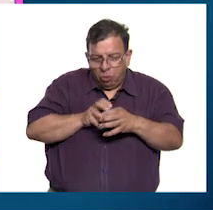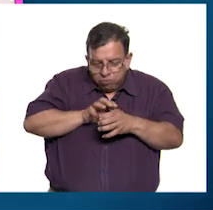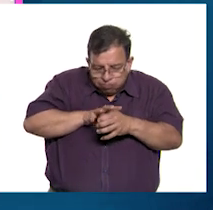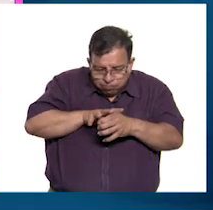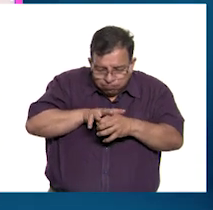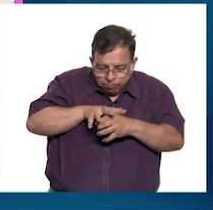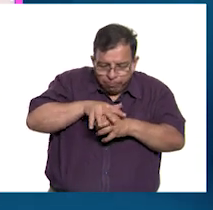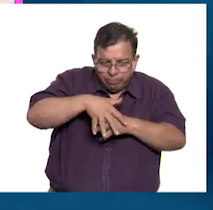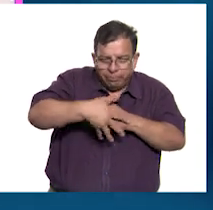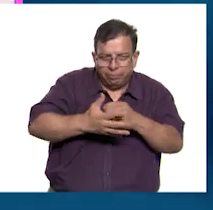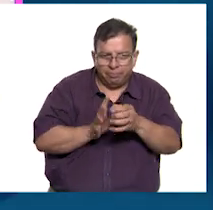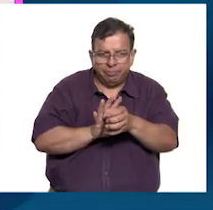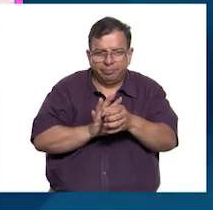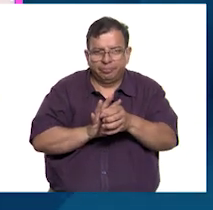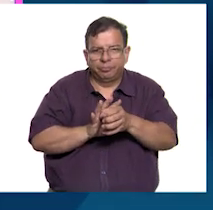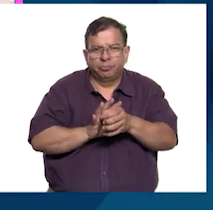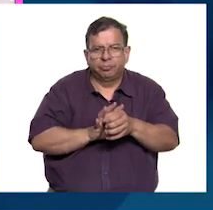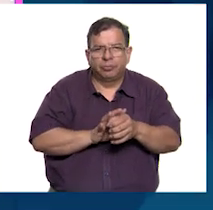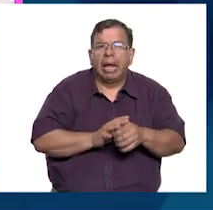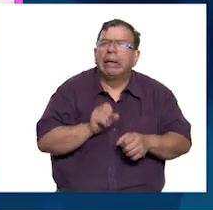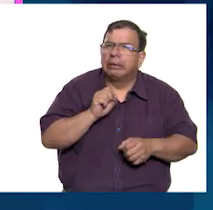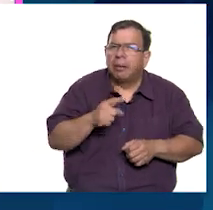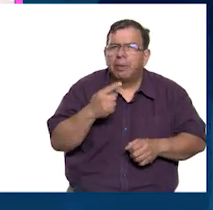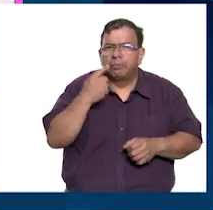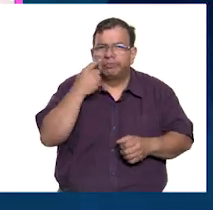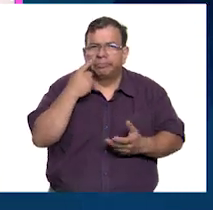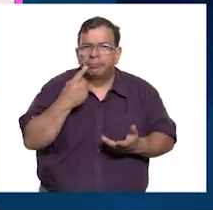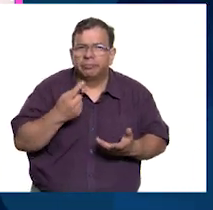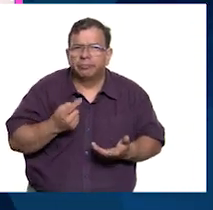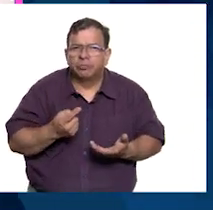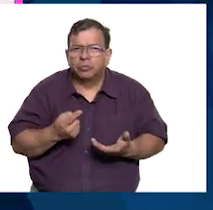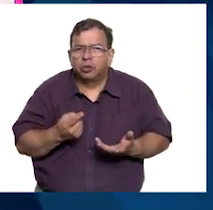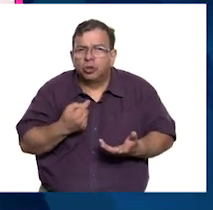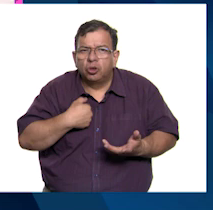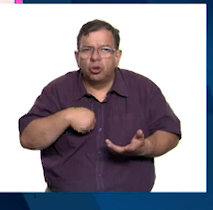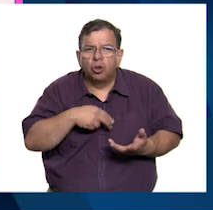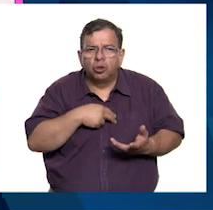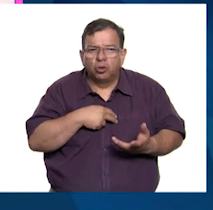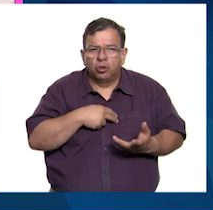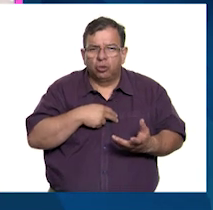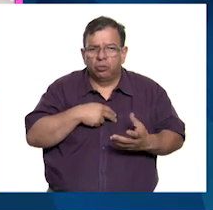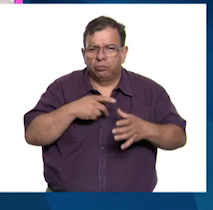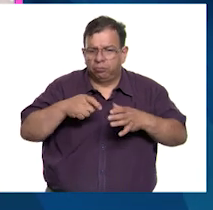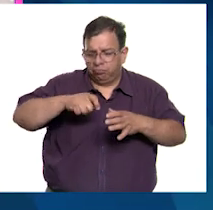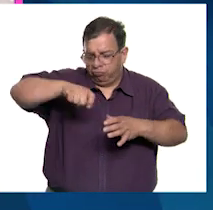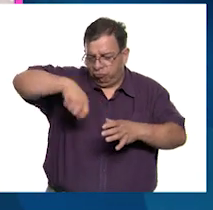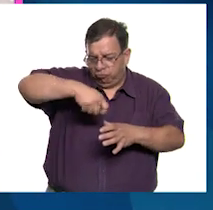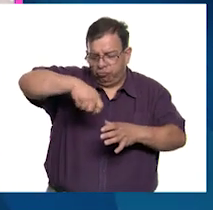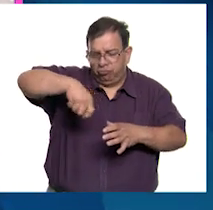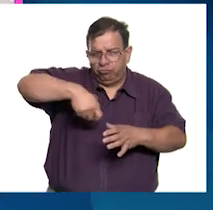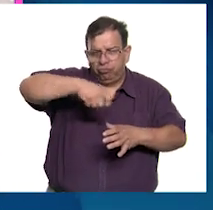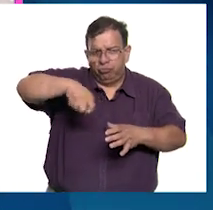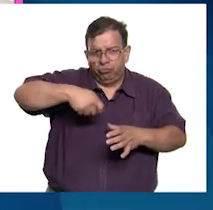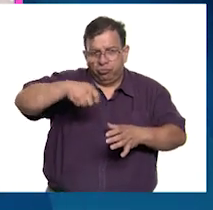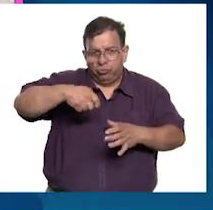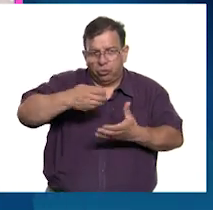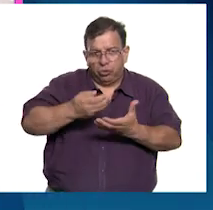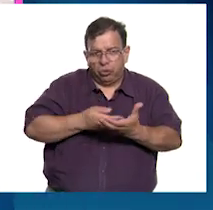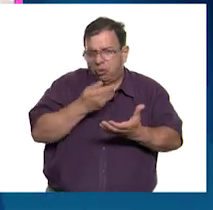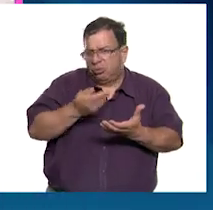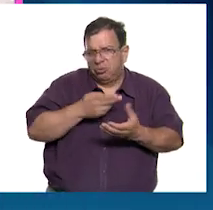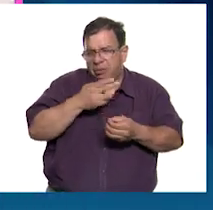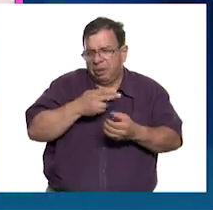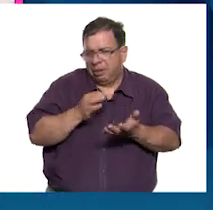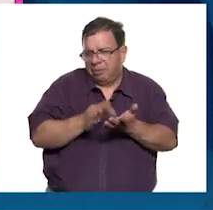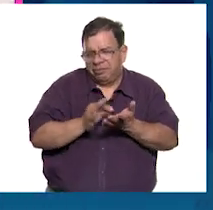transmitió a la taza. Aquí también podemos observar lo siguiente. Si nosotros movemos nuestro té con una cuchara